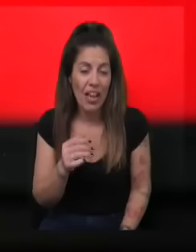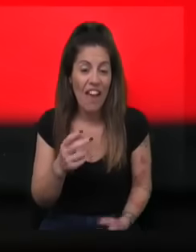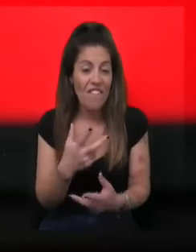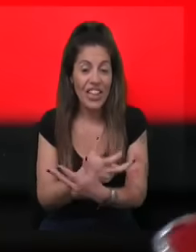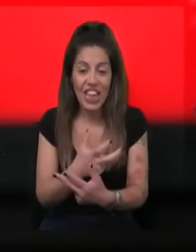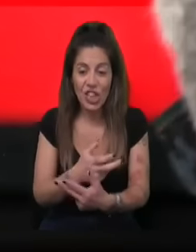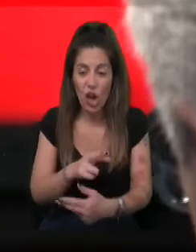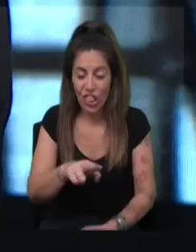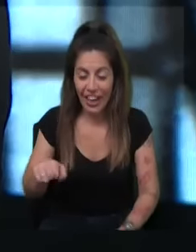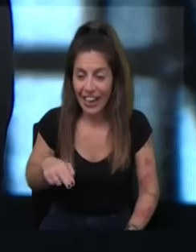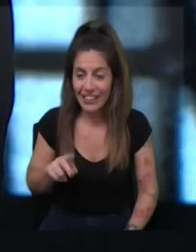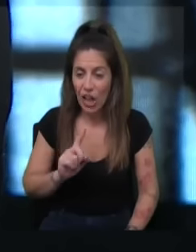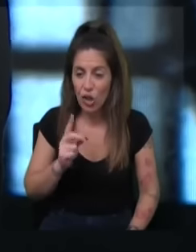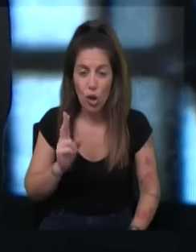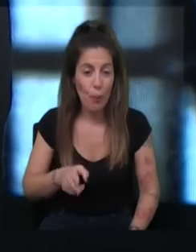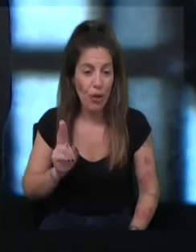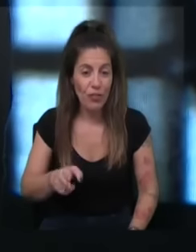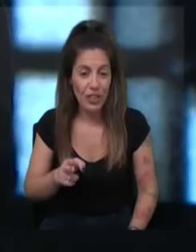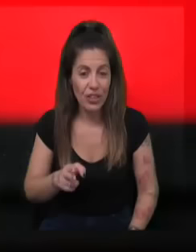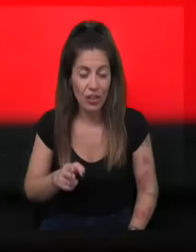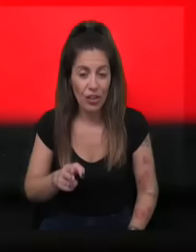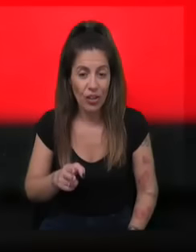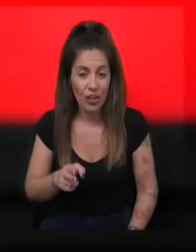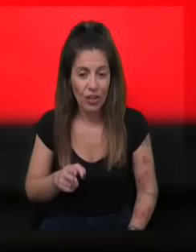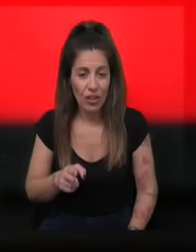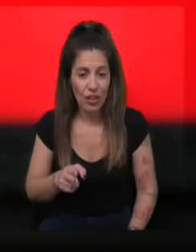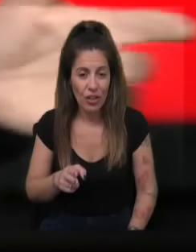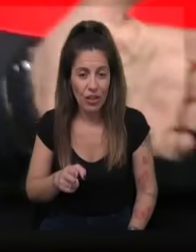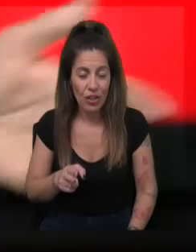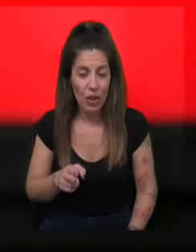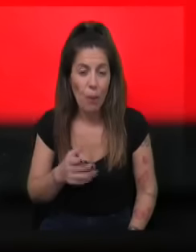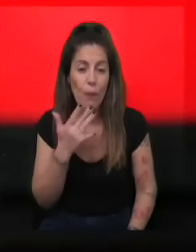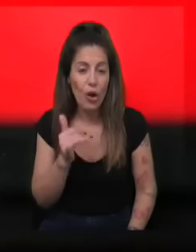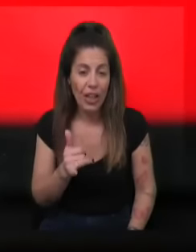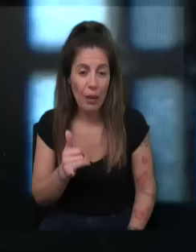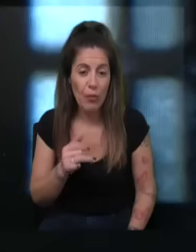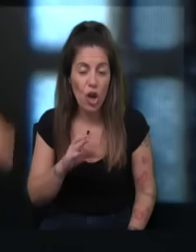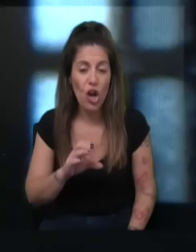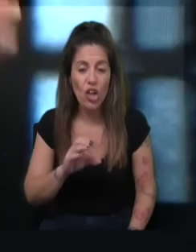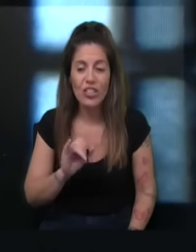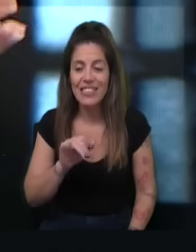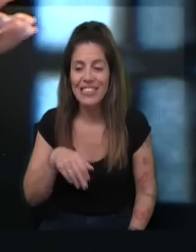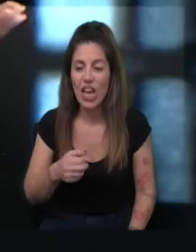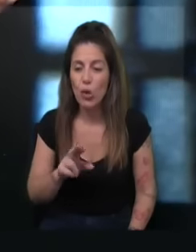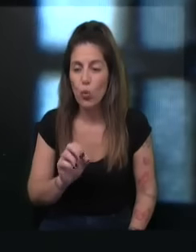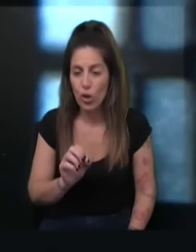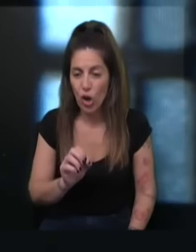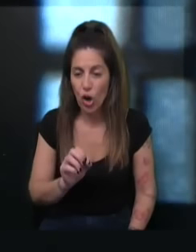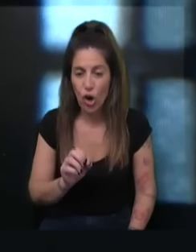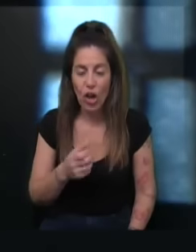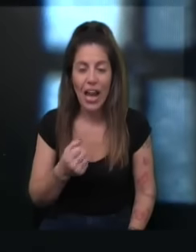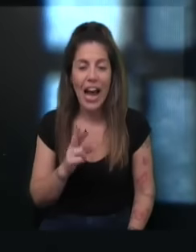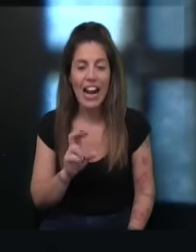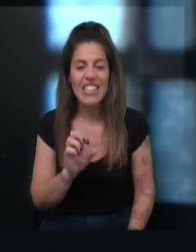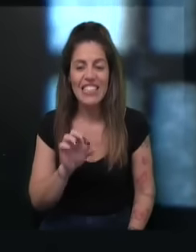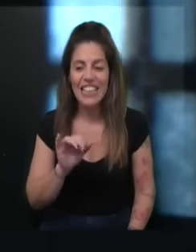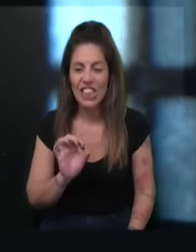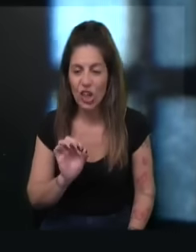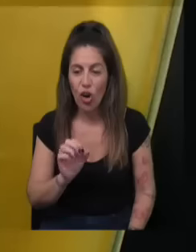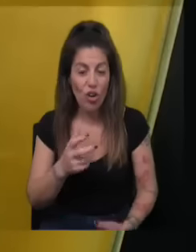prohibido por ejemplo el pegamento con el que la gente también se droga por ejemplo el cianuro el cianura y el Arsénico son legales y son los venenos más